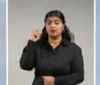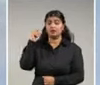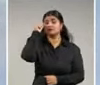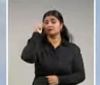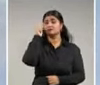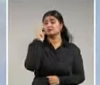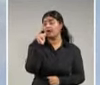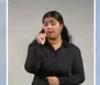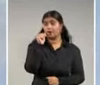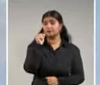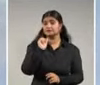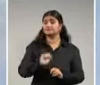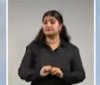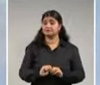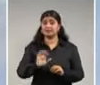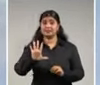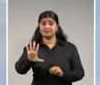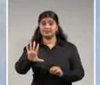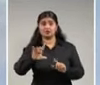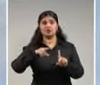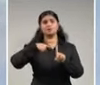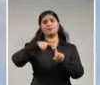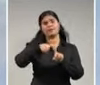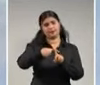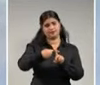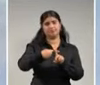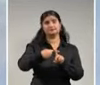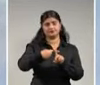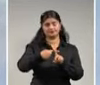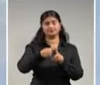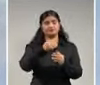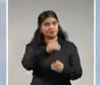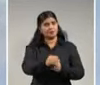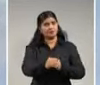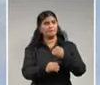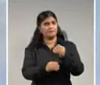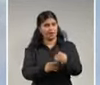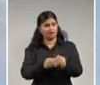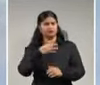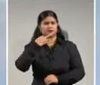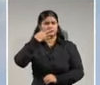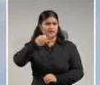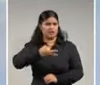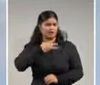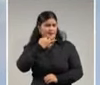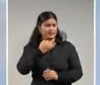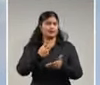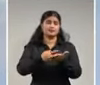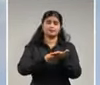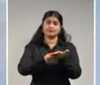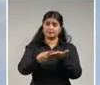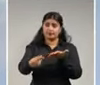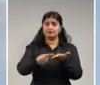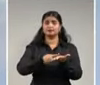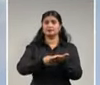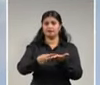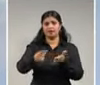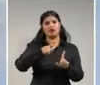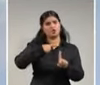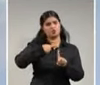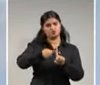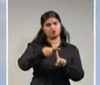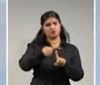hablando de 5 más. Sin embargo, más adelante vamos a ver cómo por semana los casos activos